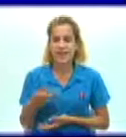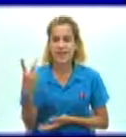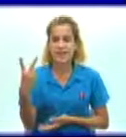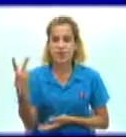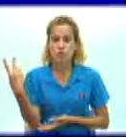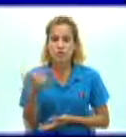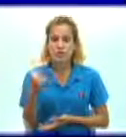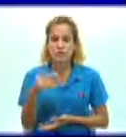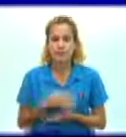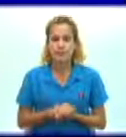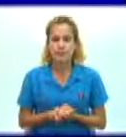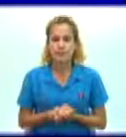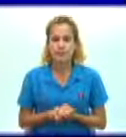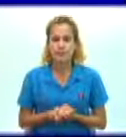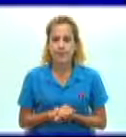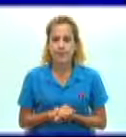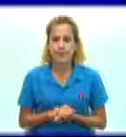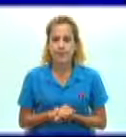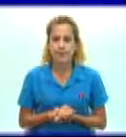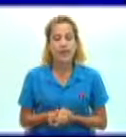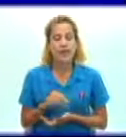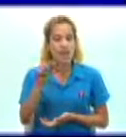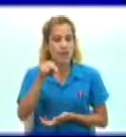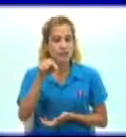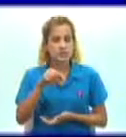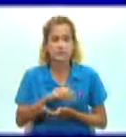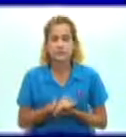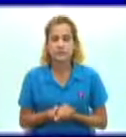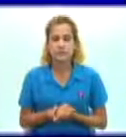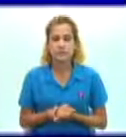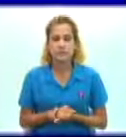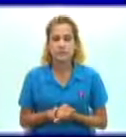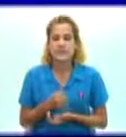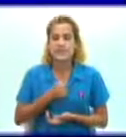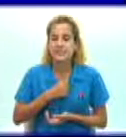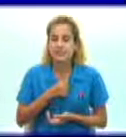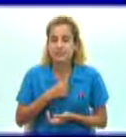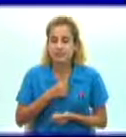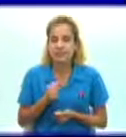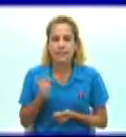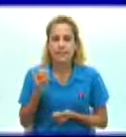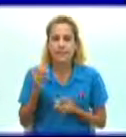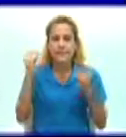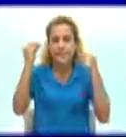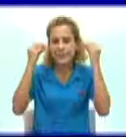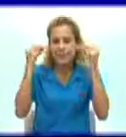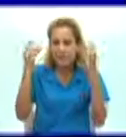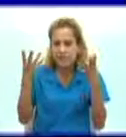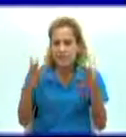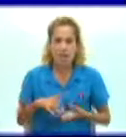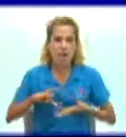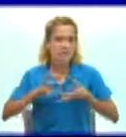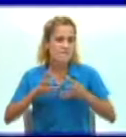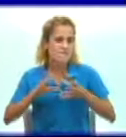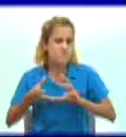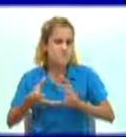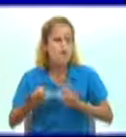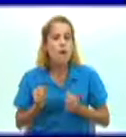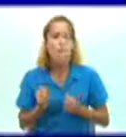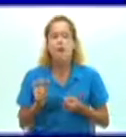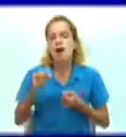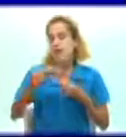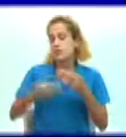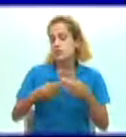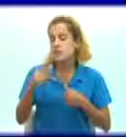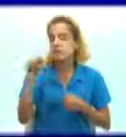actividad es una actividad donde quiero compartir, analizar la manera en que se pueden estar resolviendo este tipo de